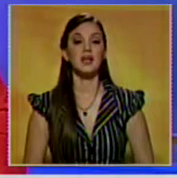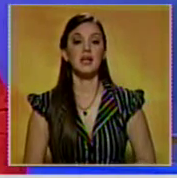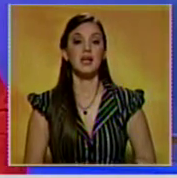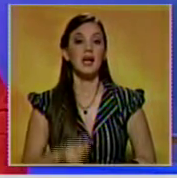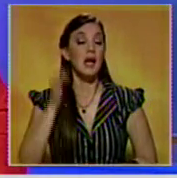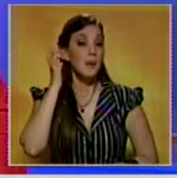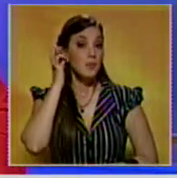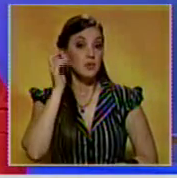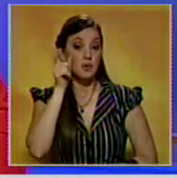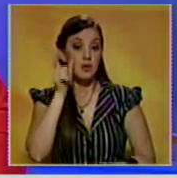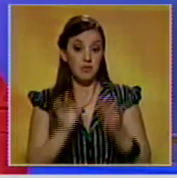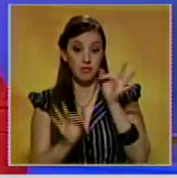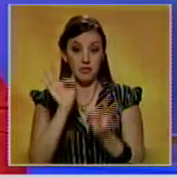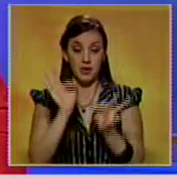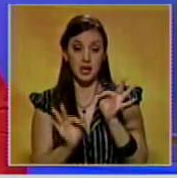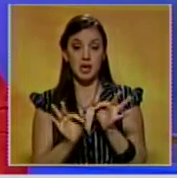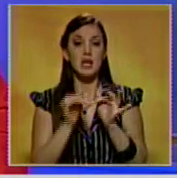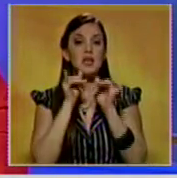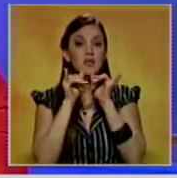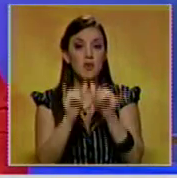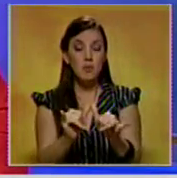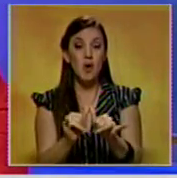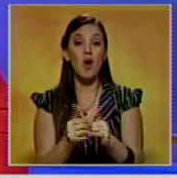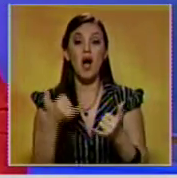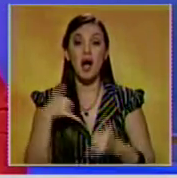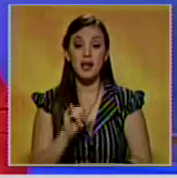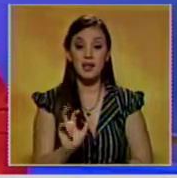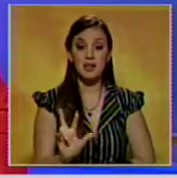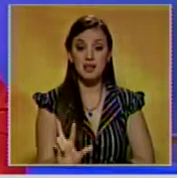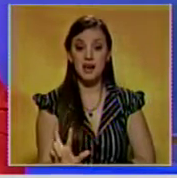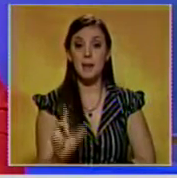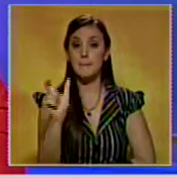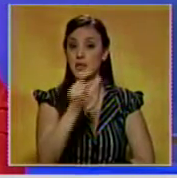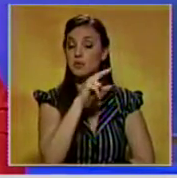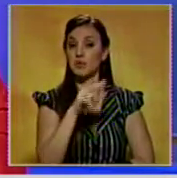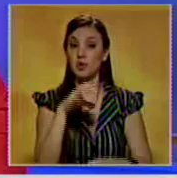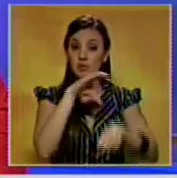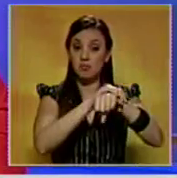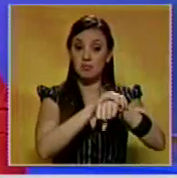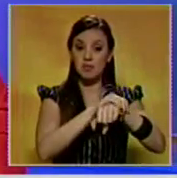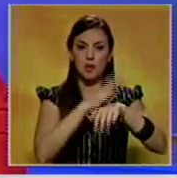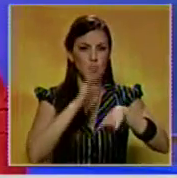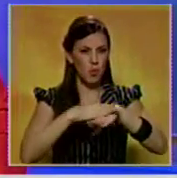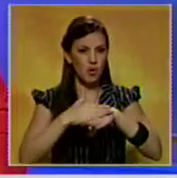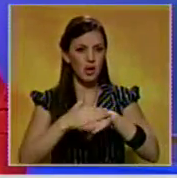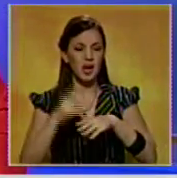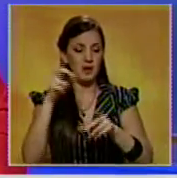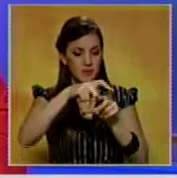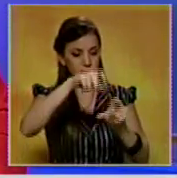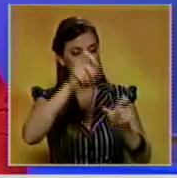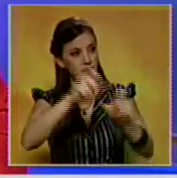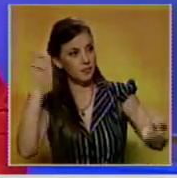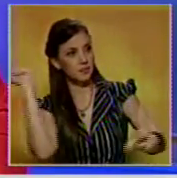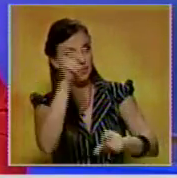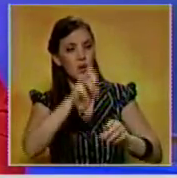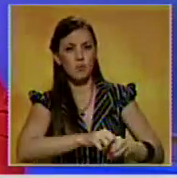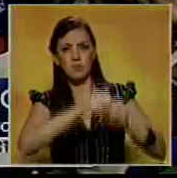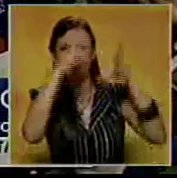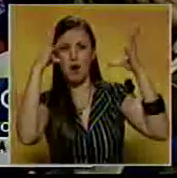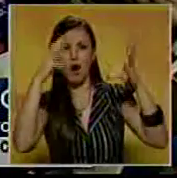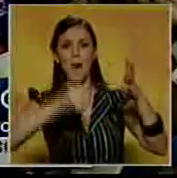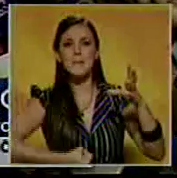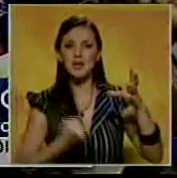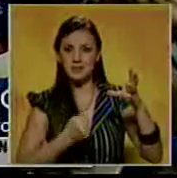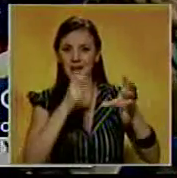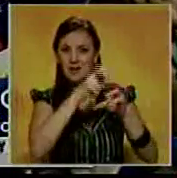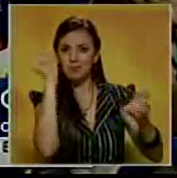Ortega Díaz, fiscal general de la República, informó que hay 3 personas detenidas por los recientes ataques con granadas a estaciones policiales.